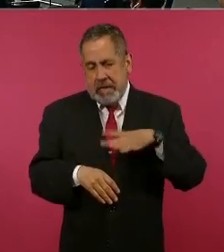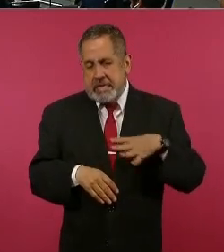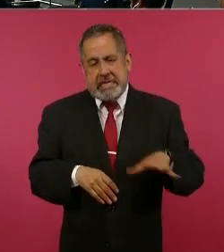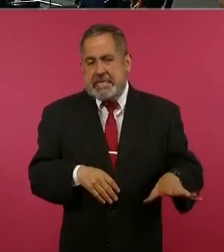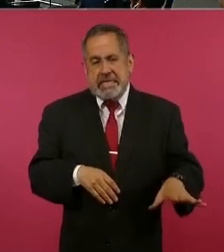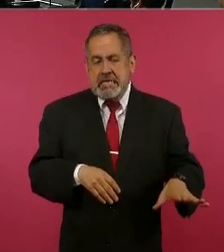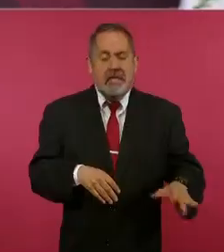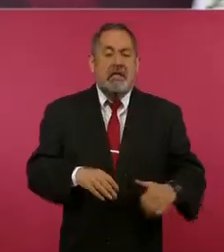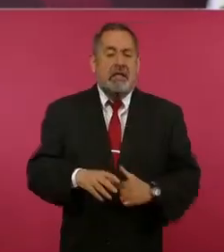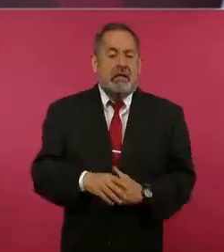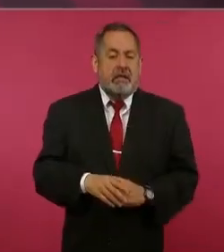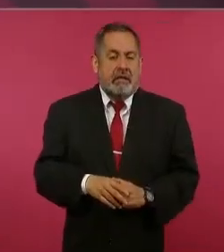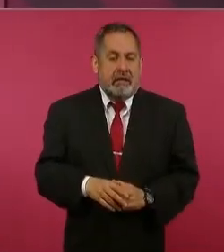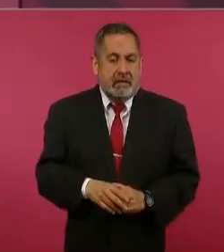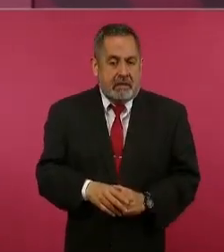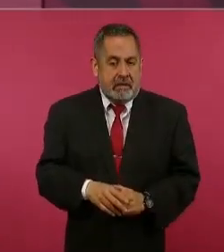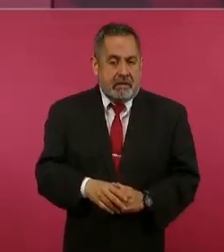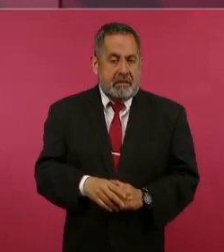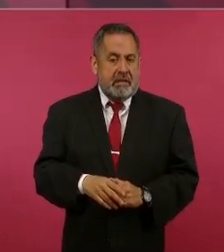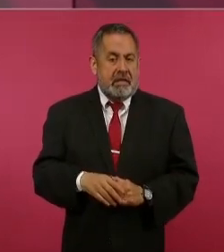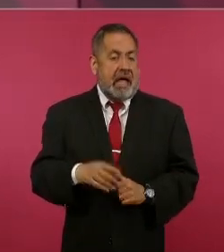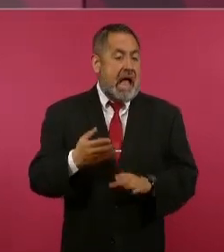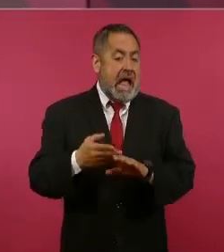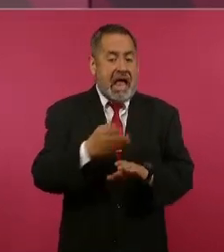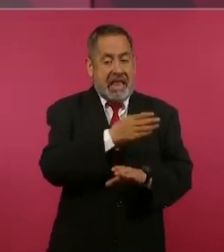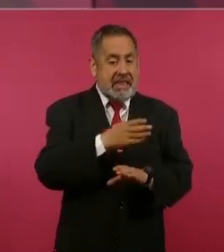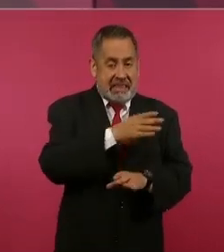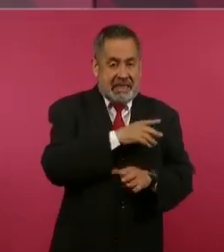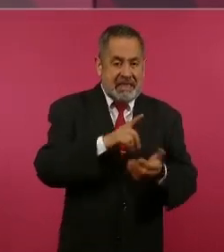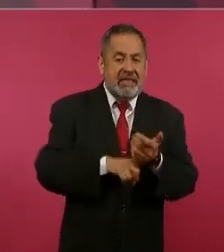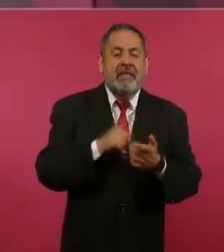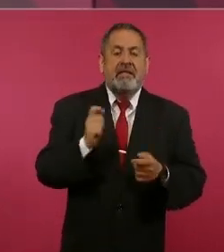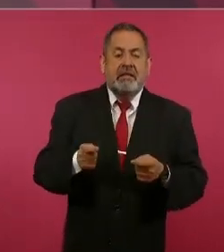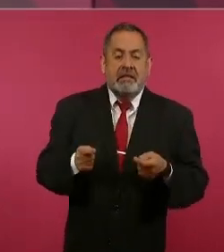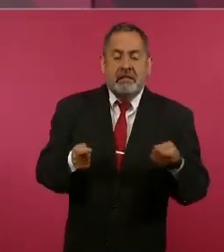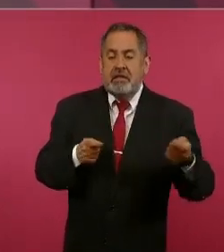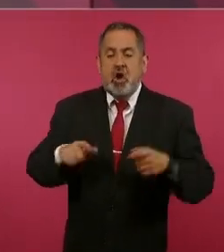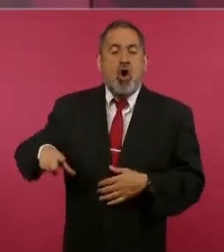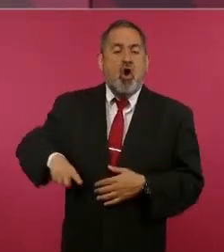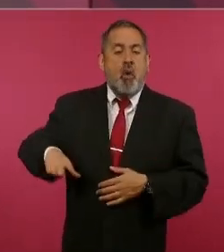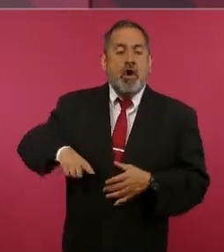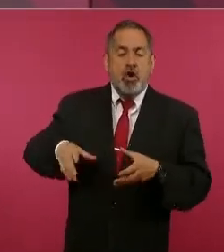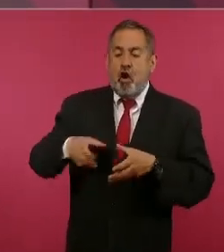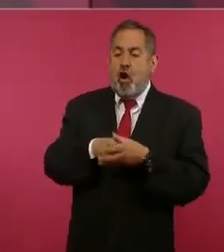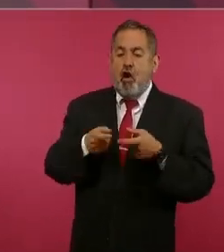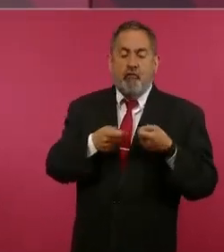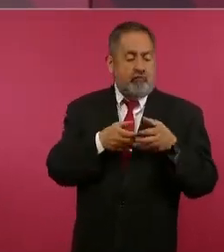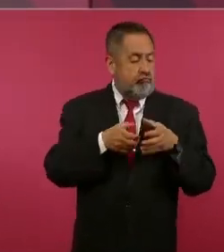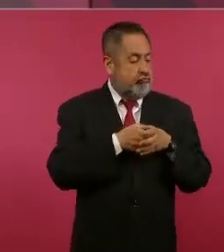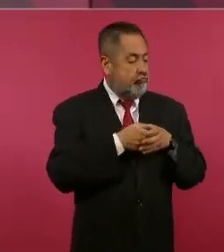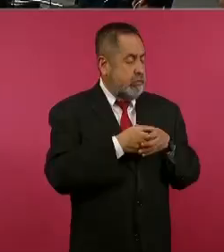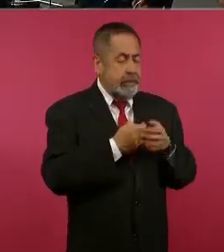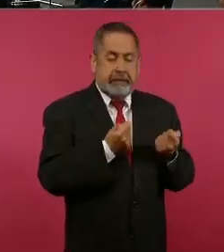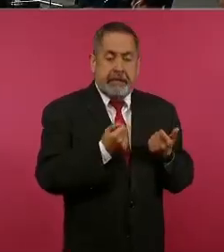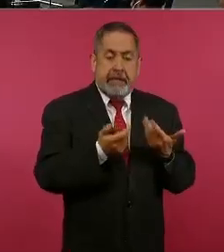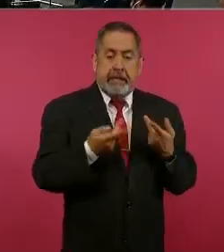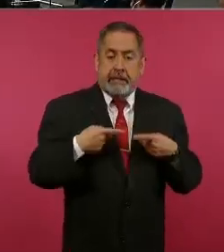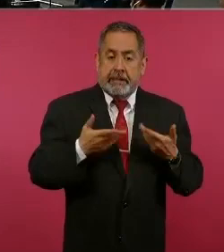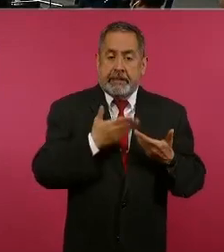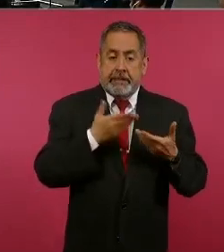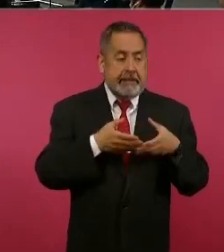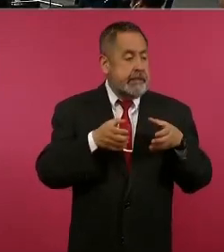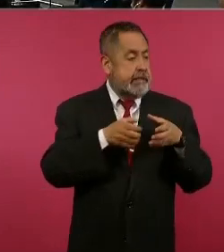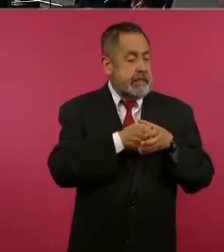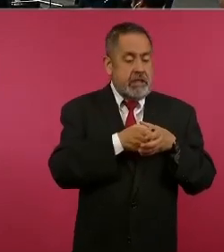porque lo que predominaba era un gobierno oligárquico,